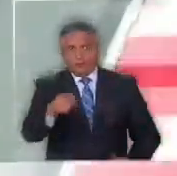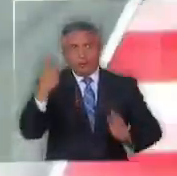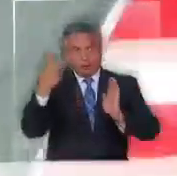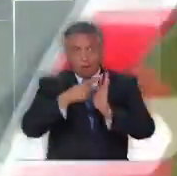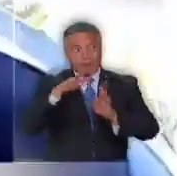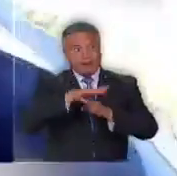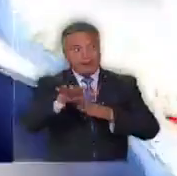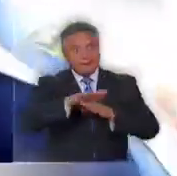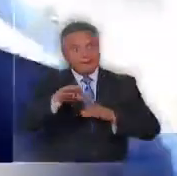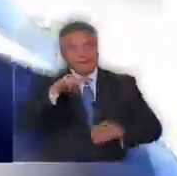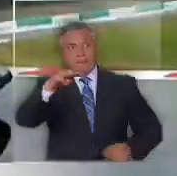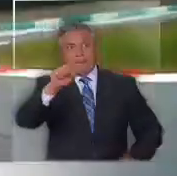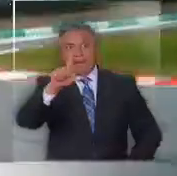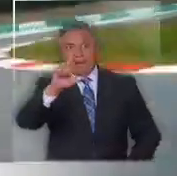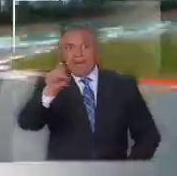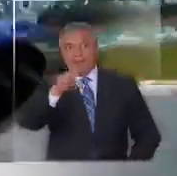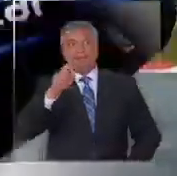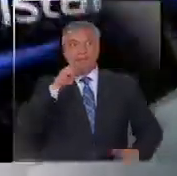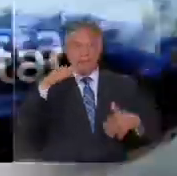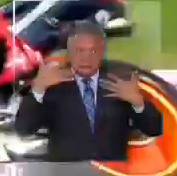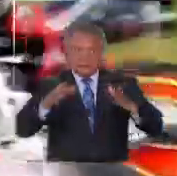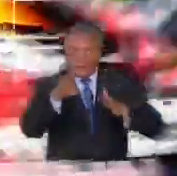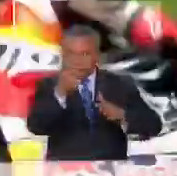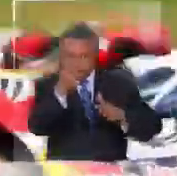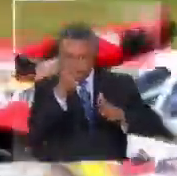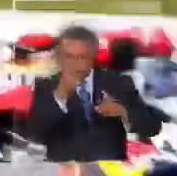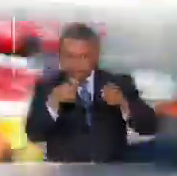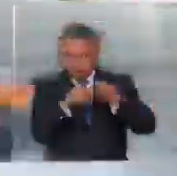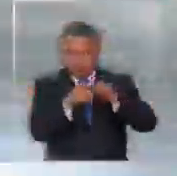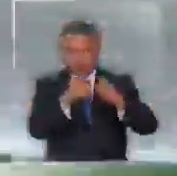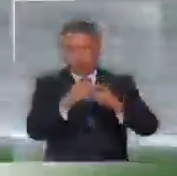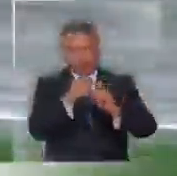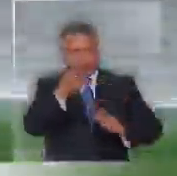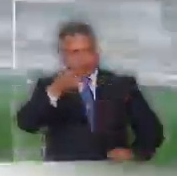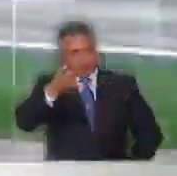Gran Premio de Malasia ya habían tenido un encontrón parecido.